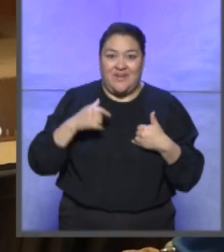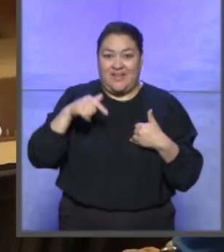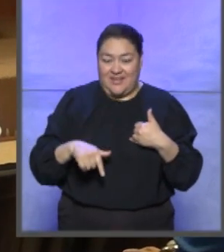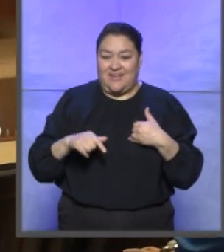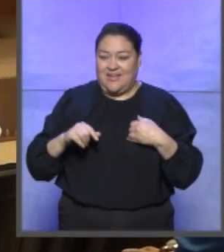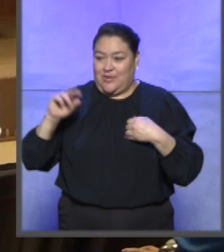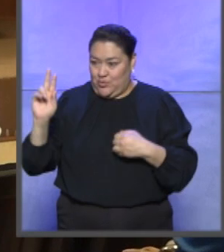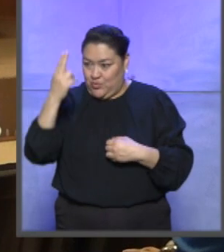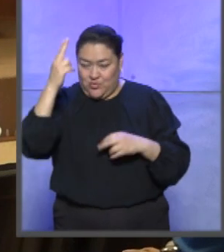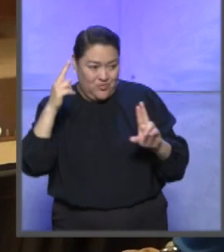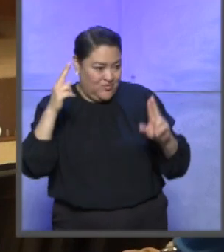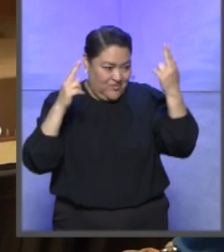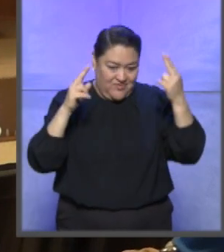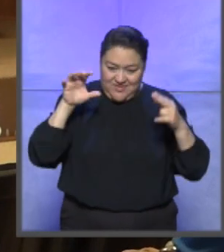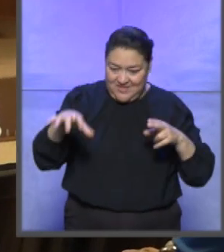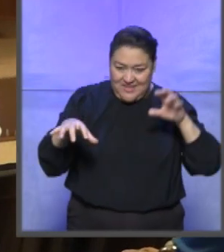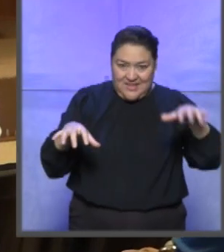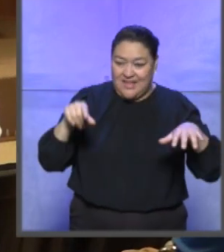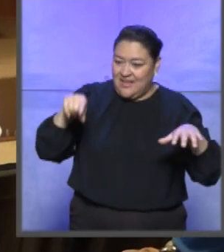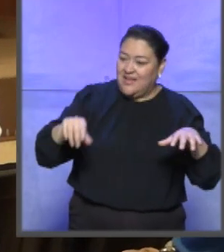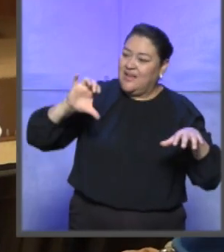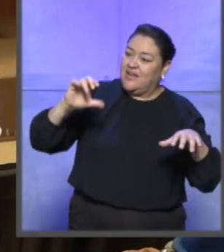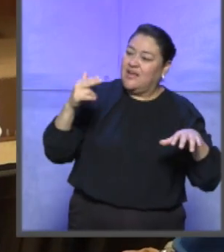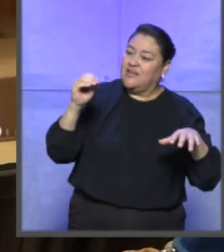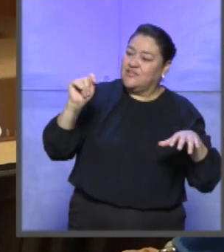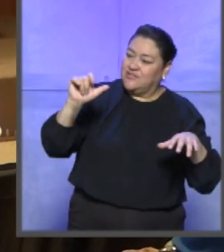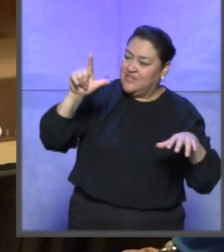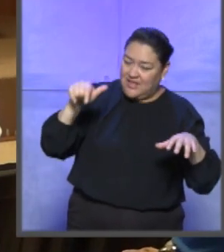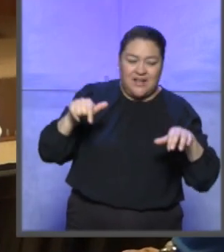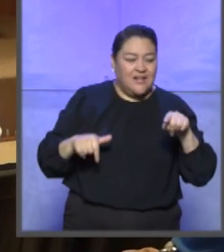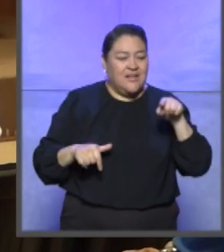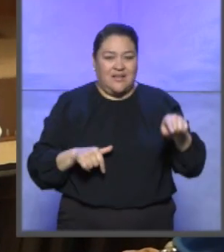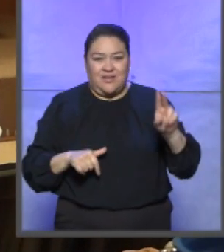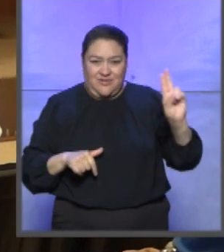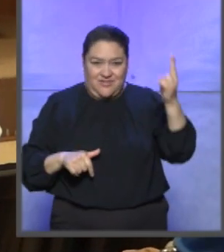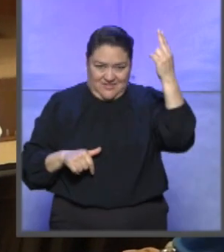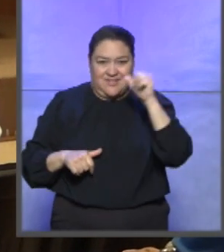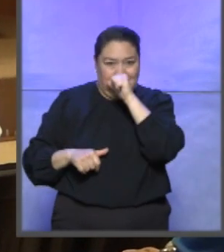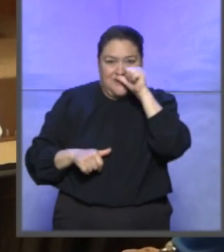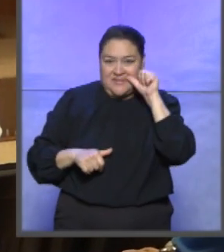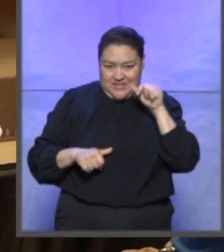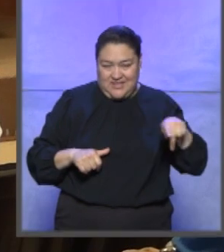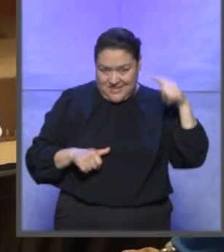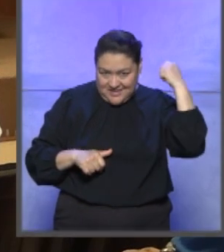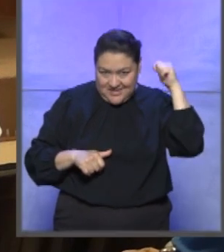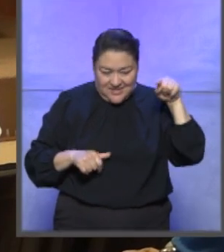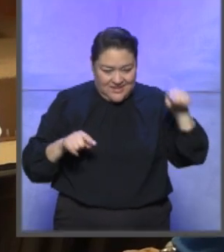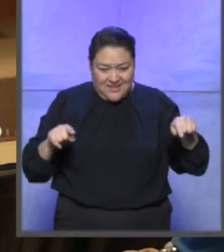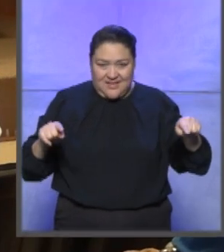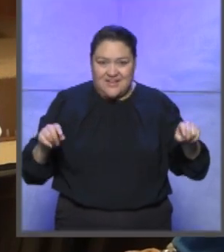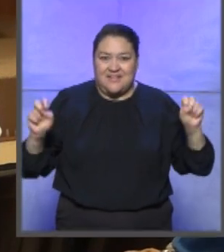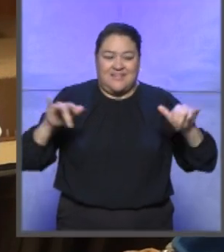integran los institutos universitarios de la Universidad Popular de la Chontalpa y, por supuesto, de mi alma mater, la